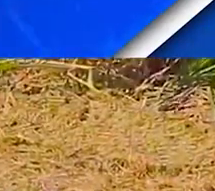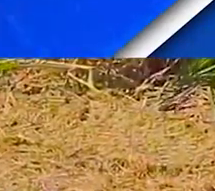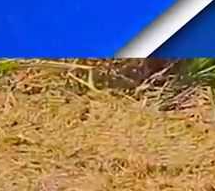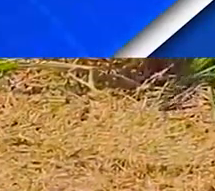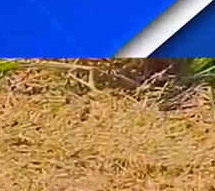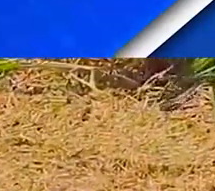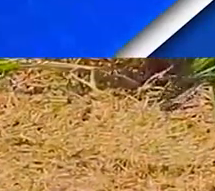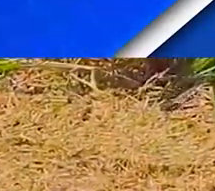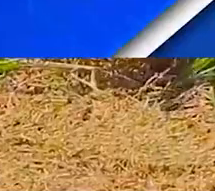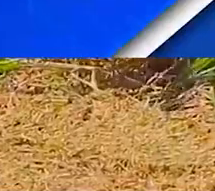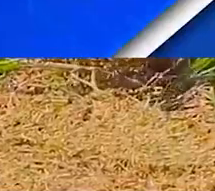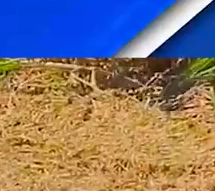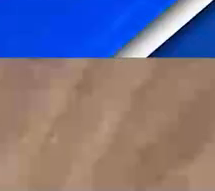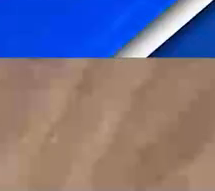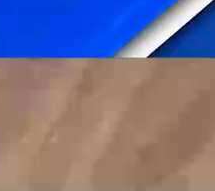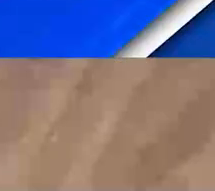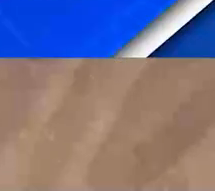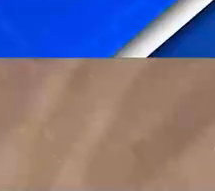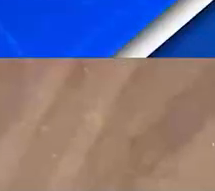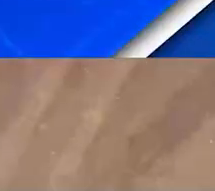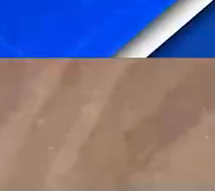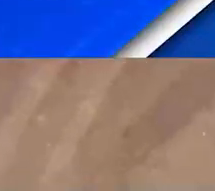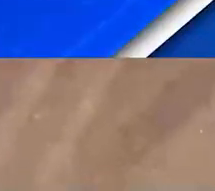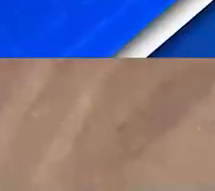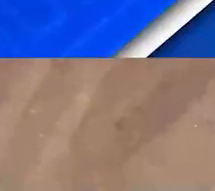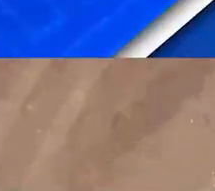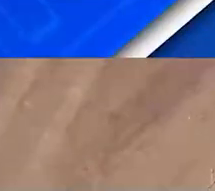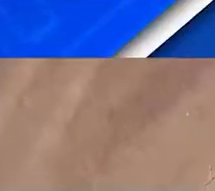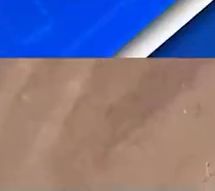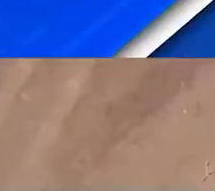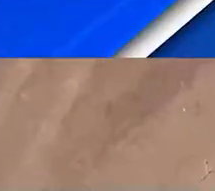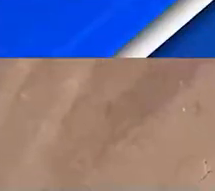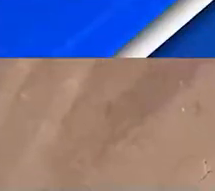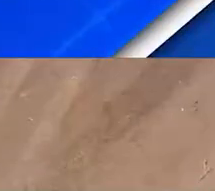Banco Central de Nicaragua registra que la zafra azucarera